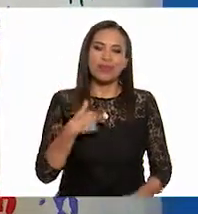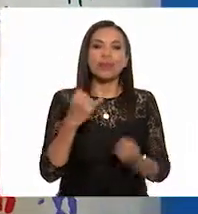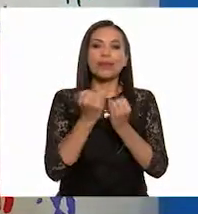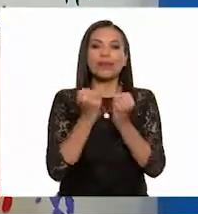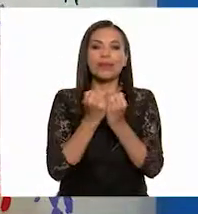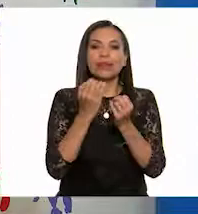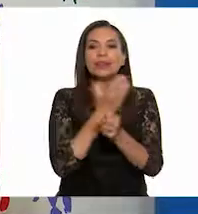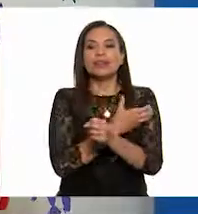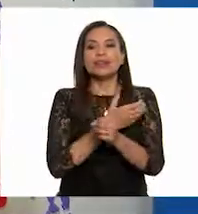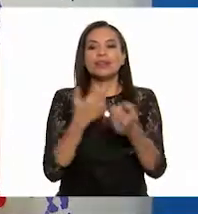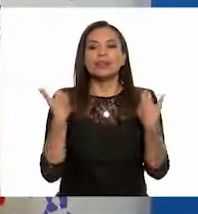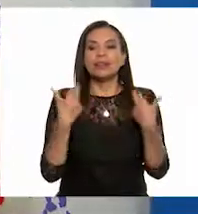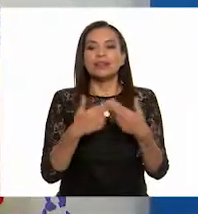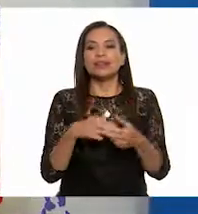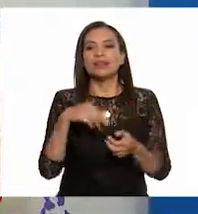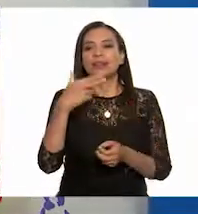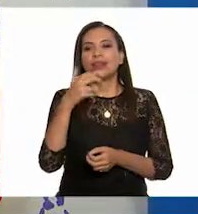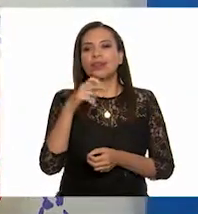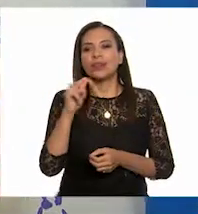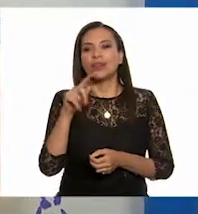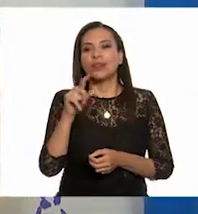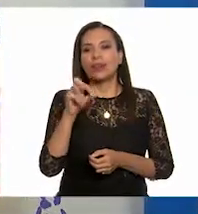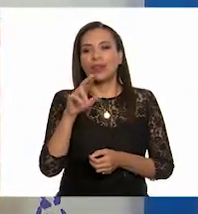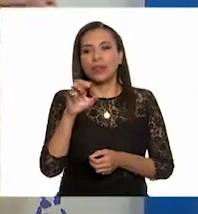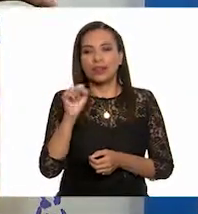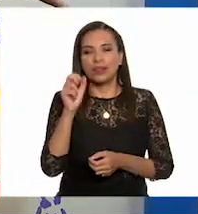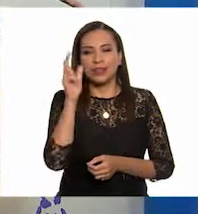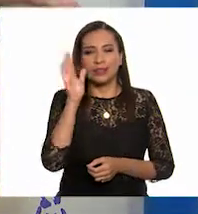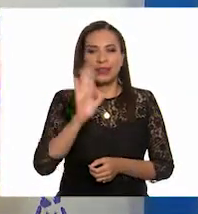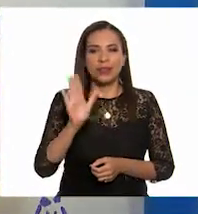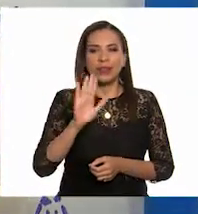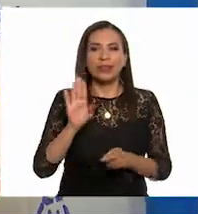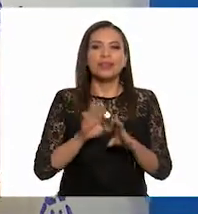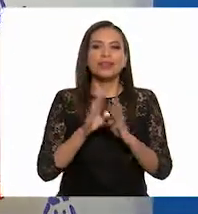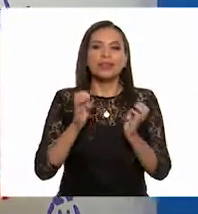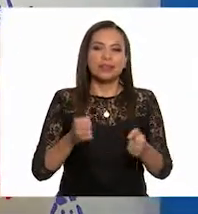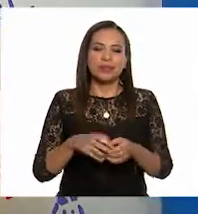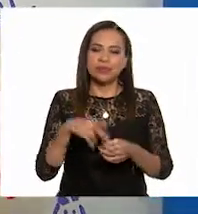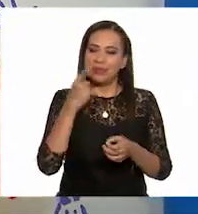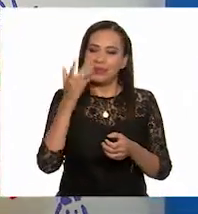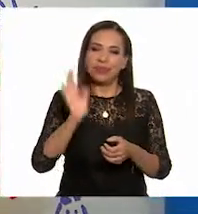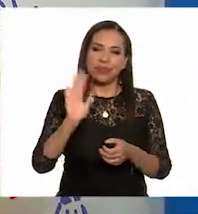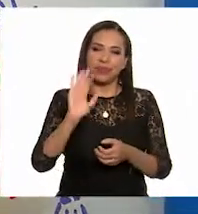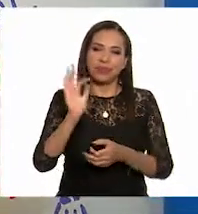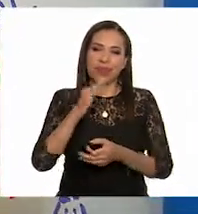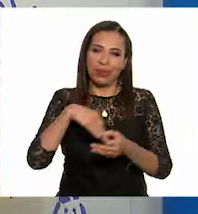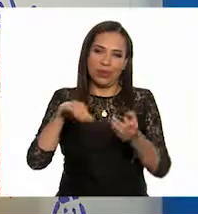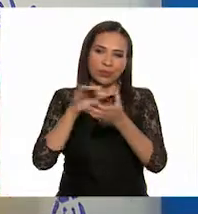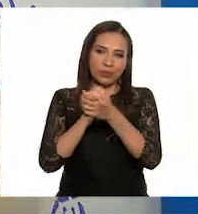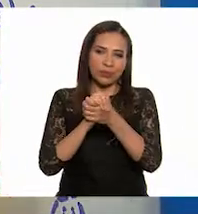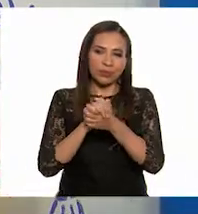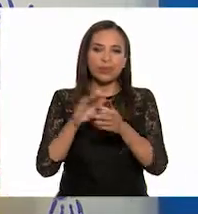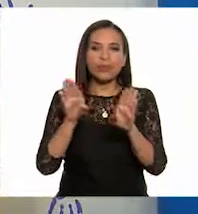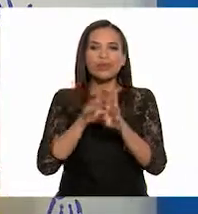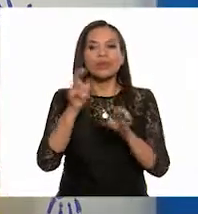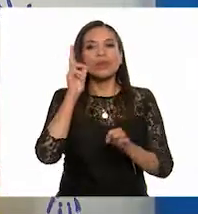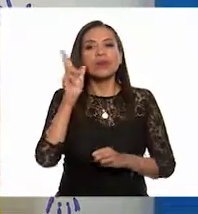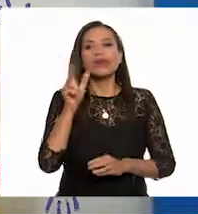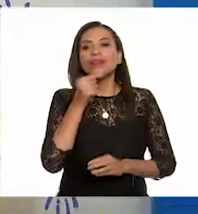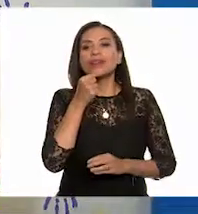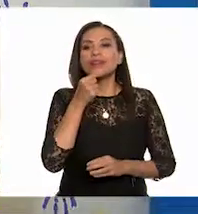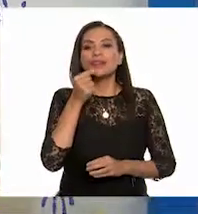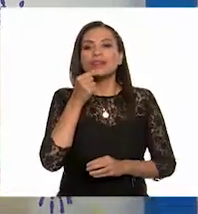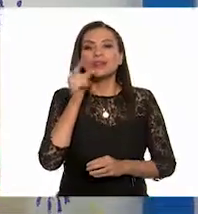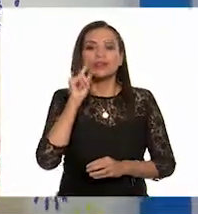también nos va a acompañar el maestro Héctor Torres. ¡Hola, Isa! ¿Cómo estás? ¡Saludos, Ale! ¡Hola, pequeños y pequeñas!